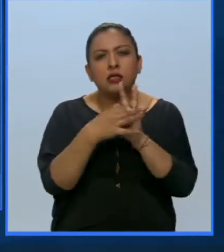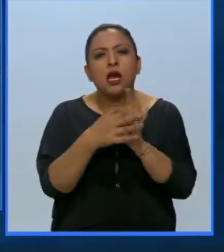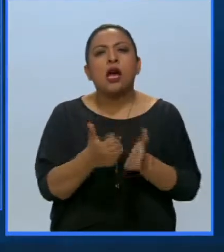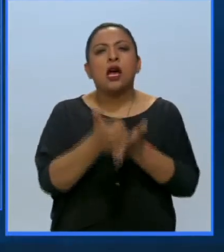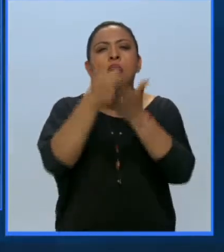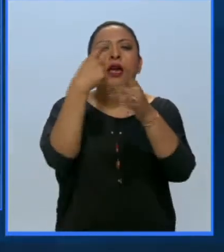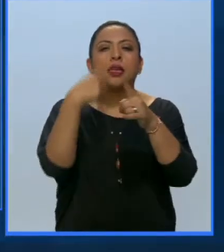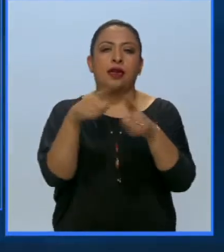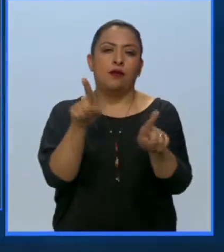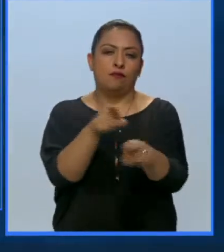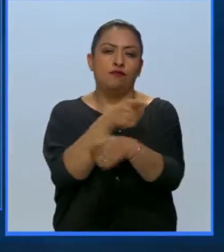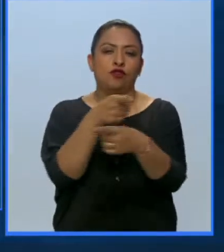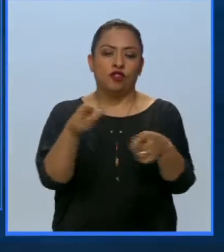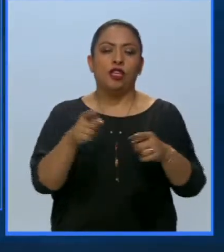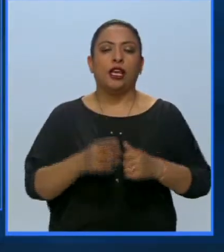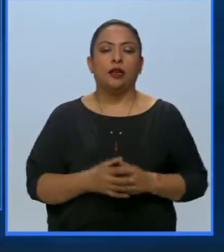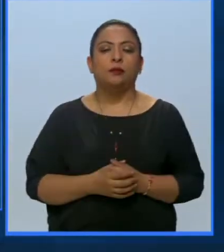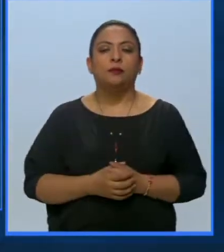música.